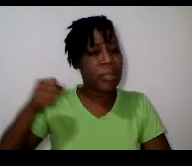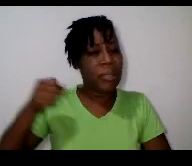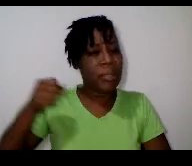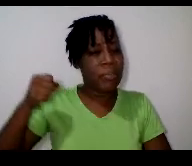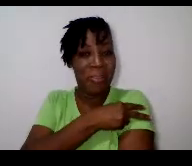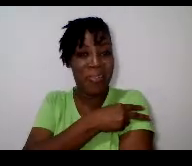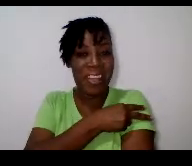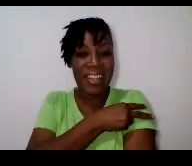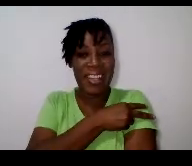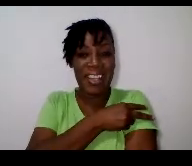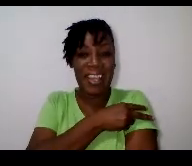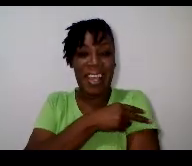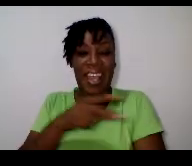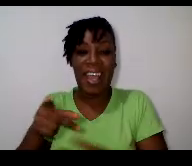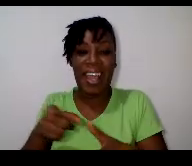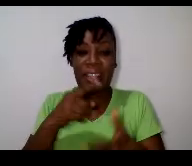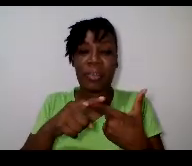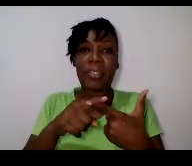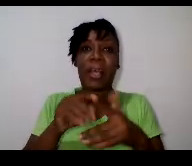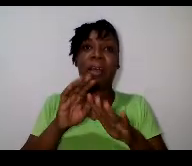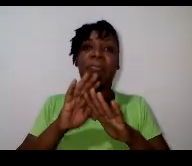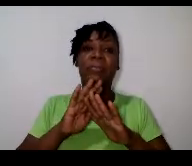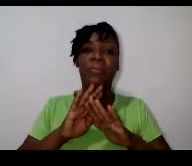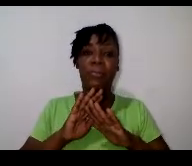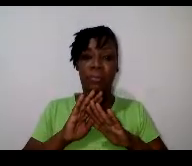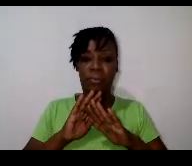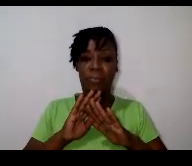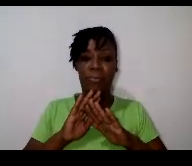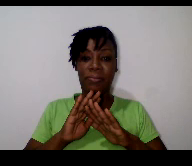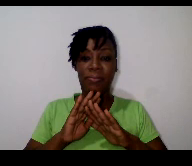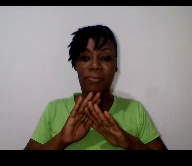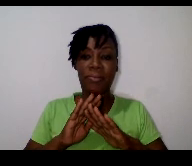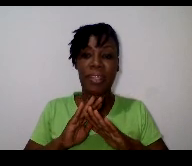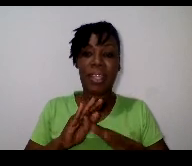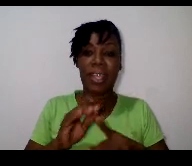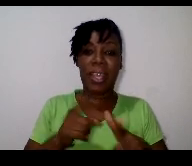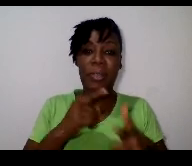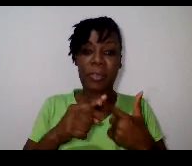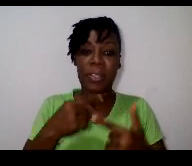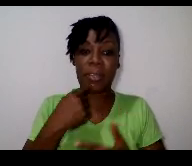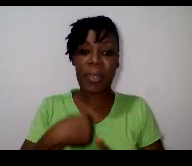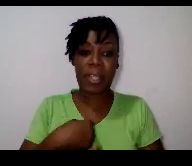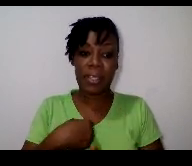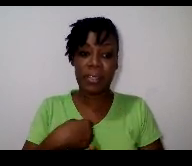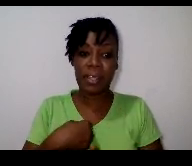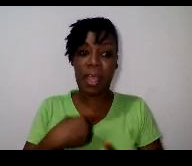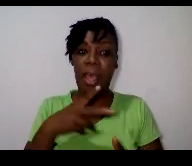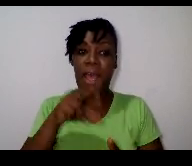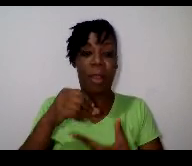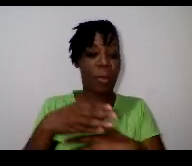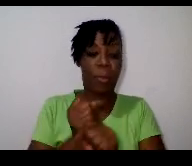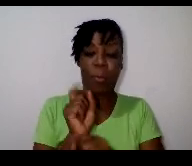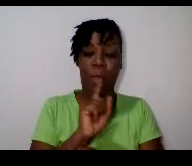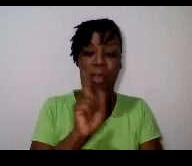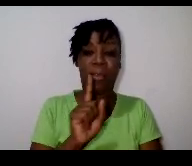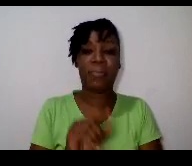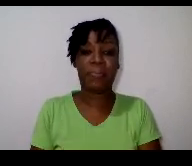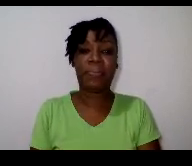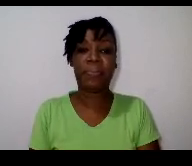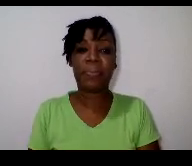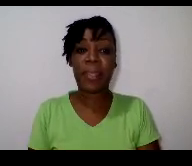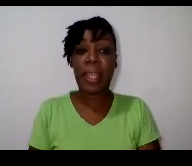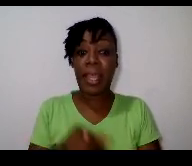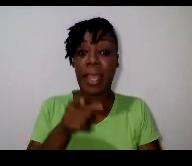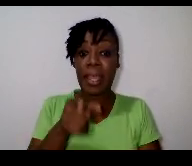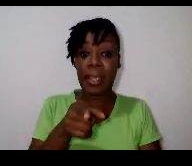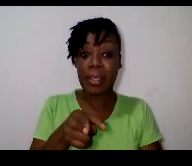porque habrán consecuencias. Bueno, justamente eso hace el prefrontal, anticipa que hay consecuencias a los actos y me hace no hacerlas. Estas zonas en los